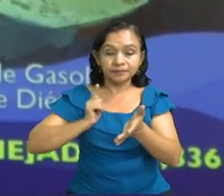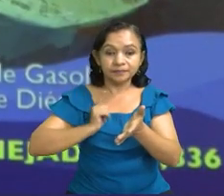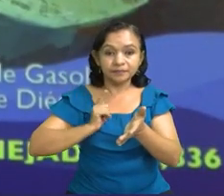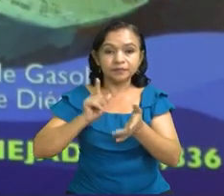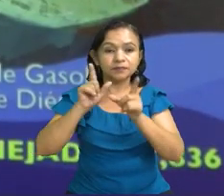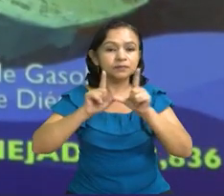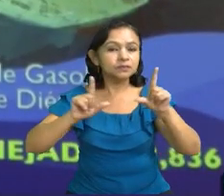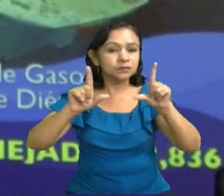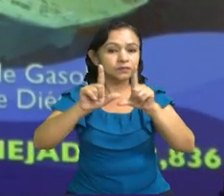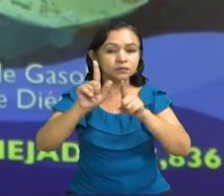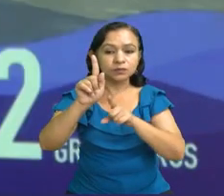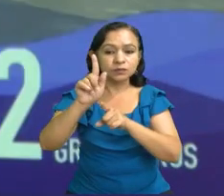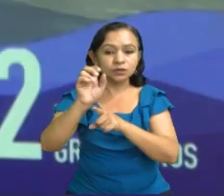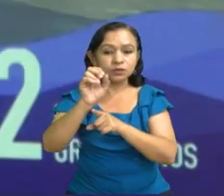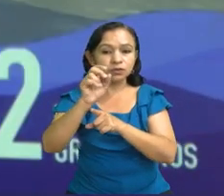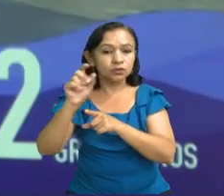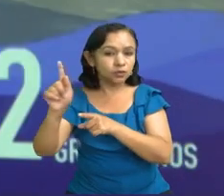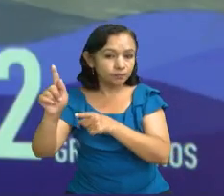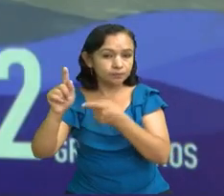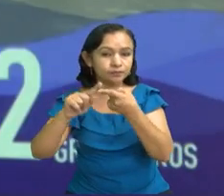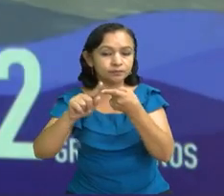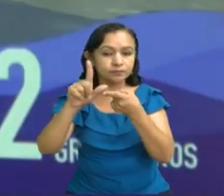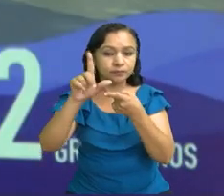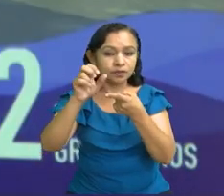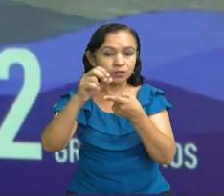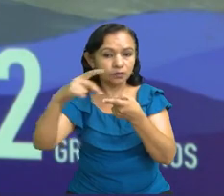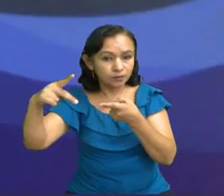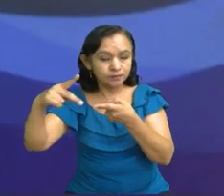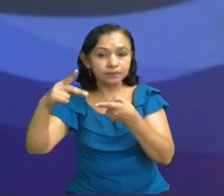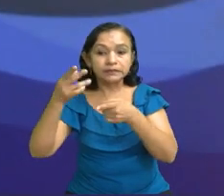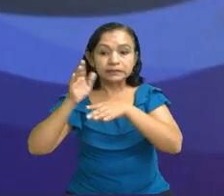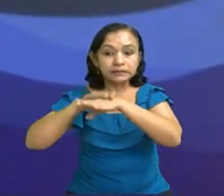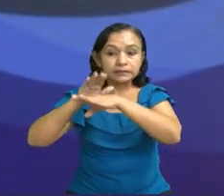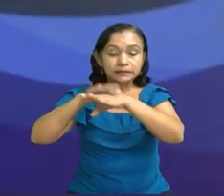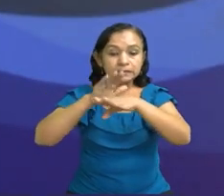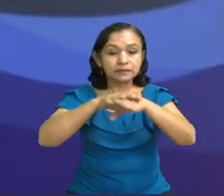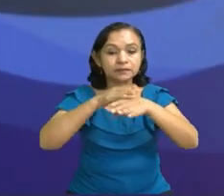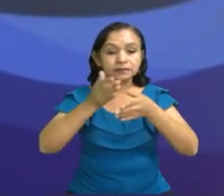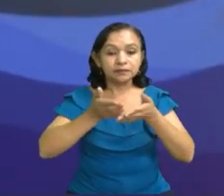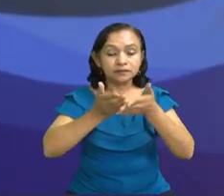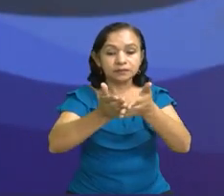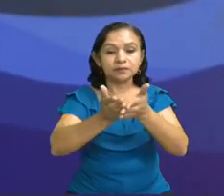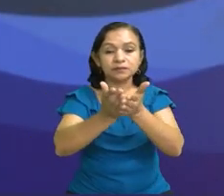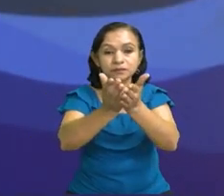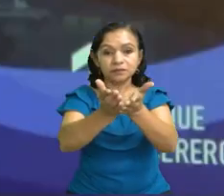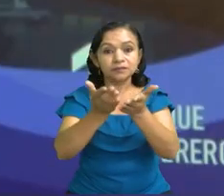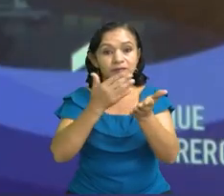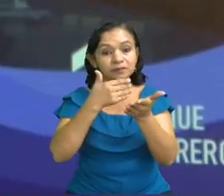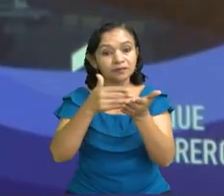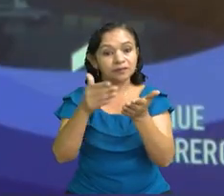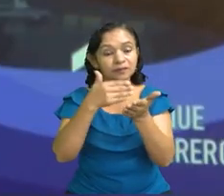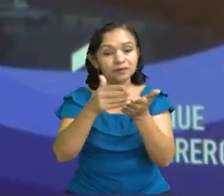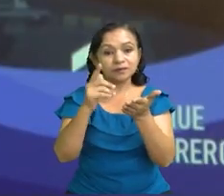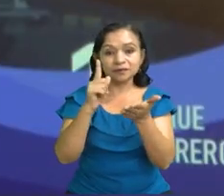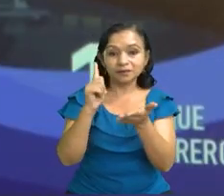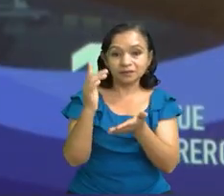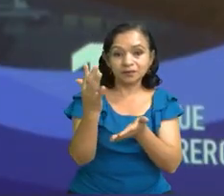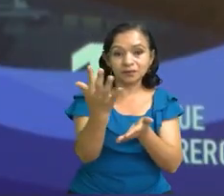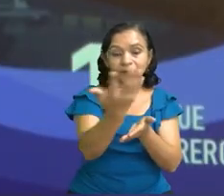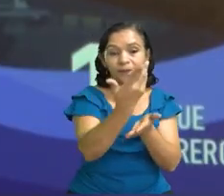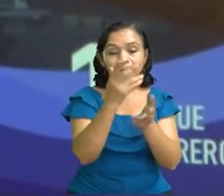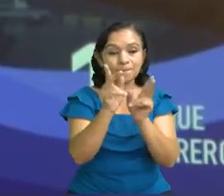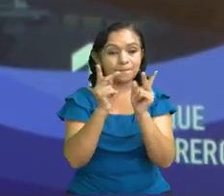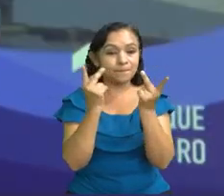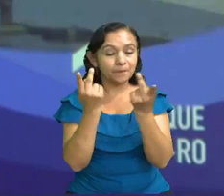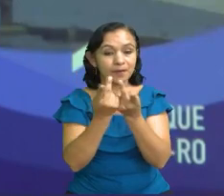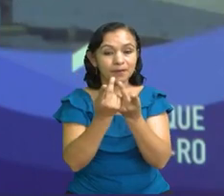lugar que se llama Top Lock. Estamos haciendo unos canales para que haya facilidades de la navegación de toda la población